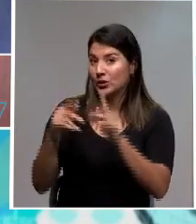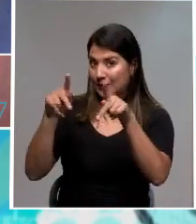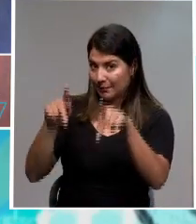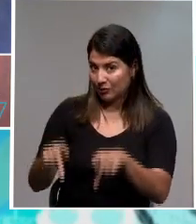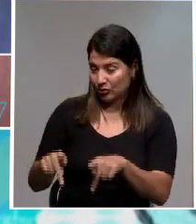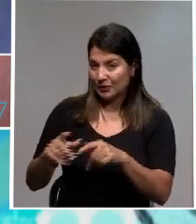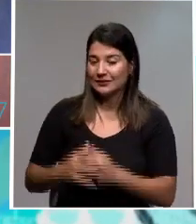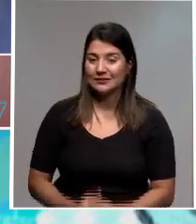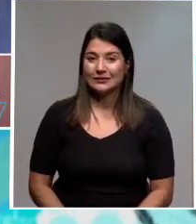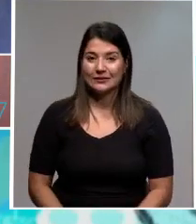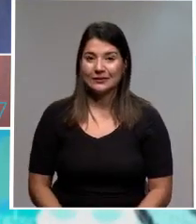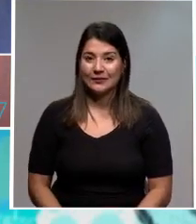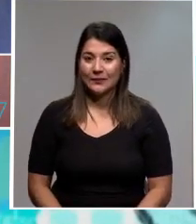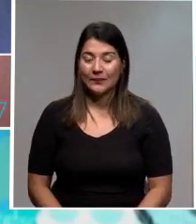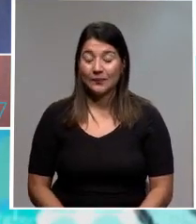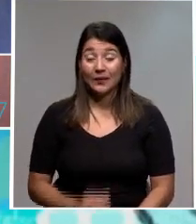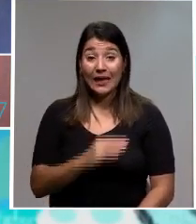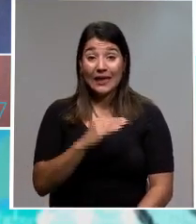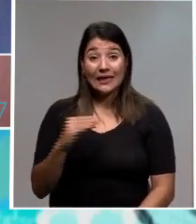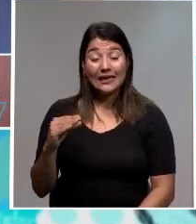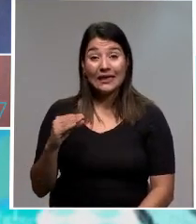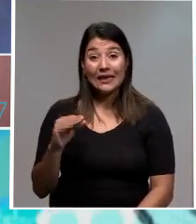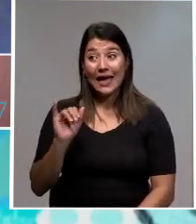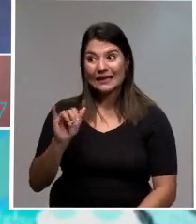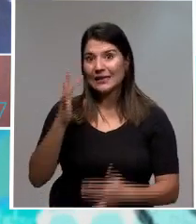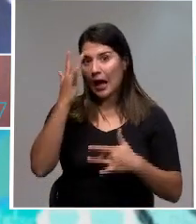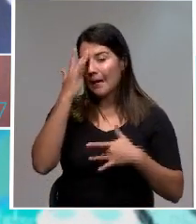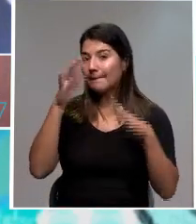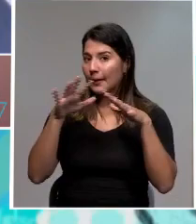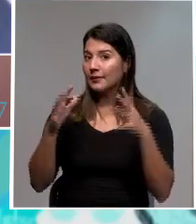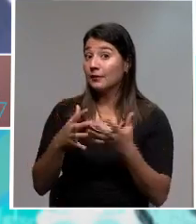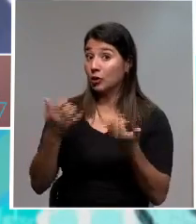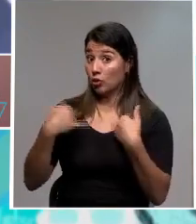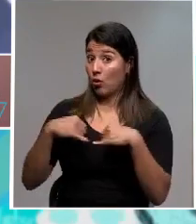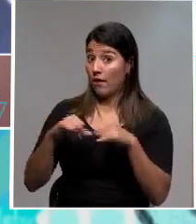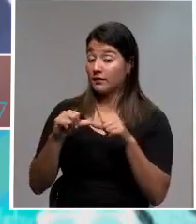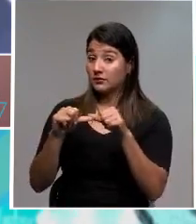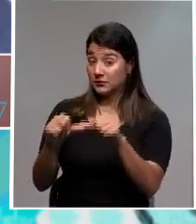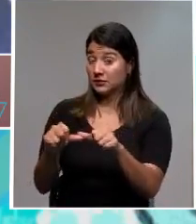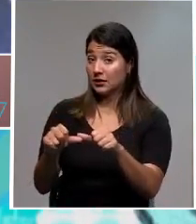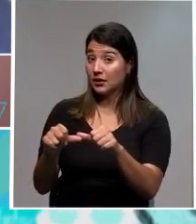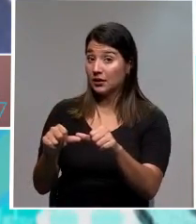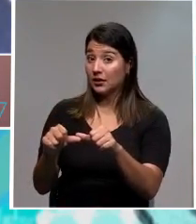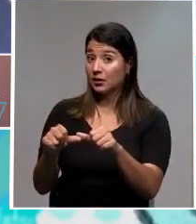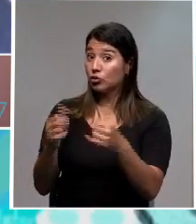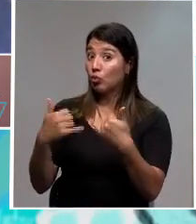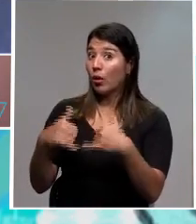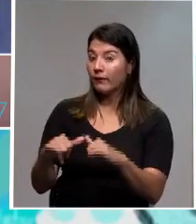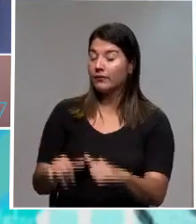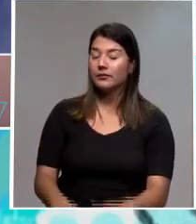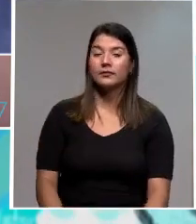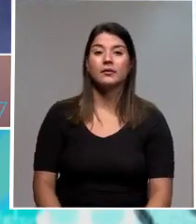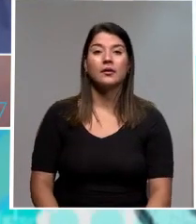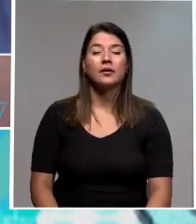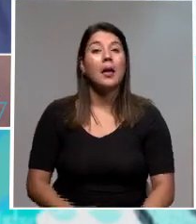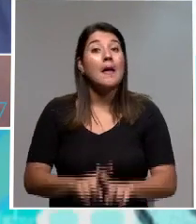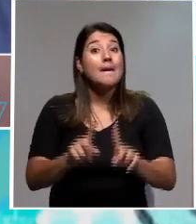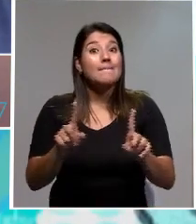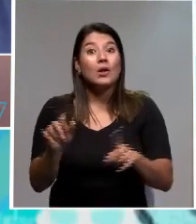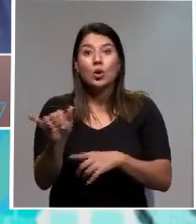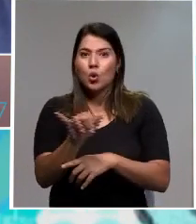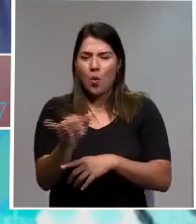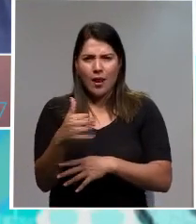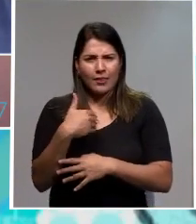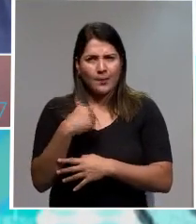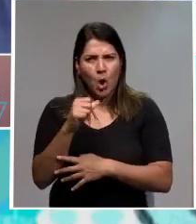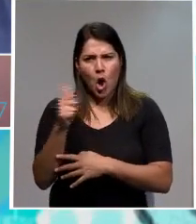personas. Y es una pandemia que aún continúa, la tenemos presente. Pero de la misma forma existen